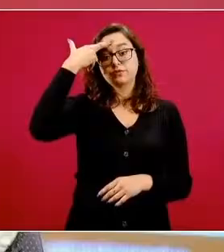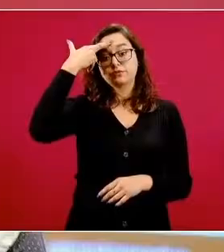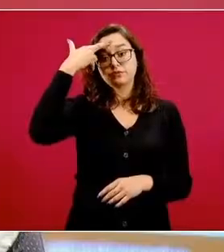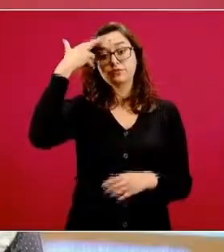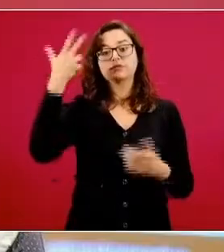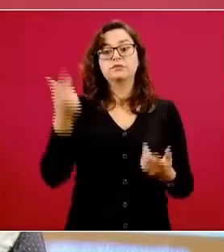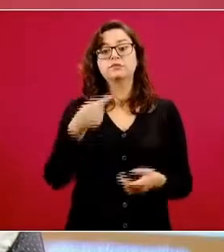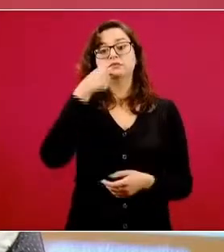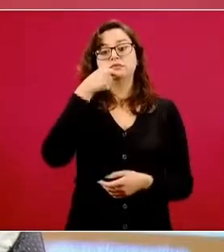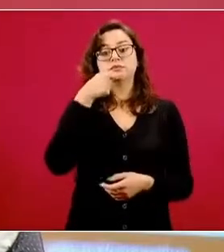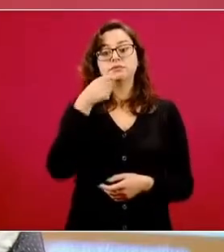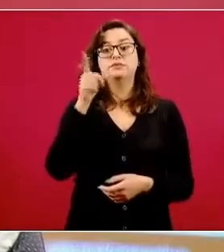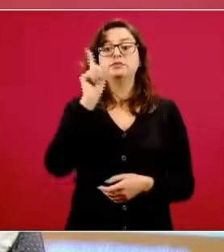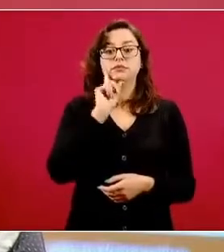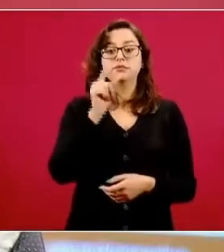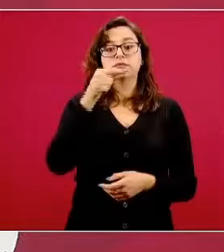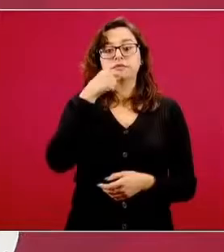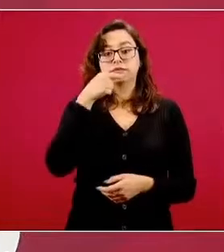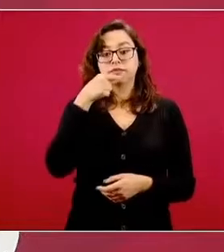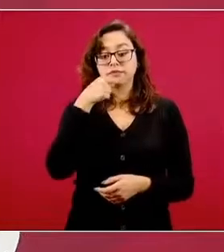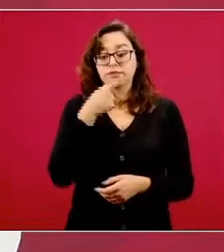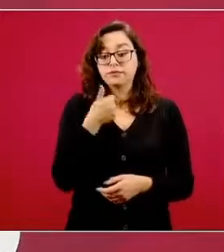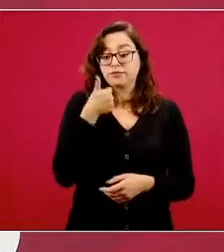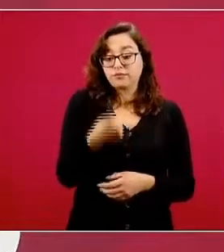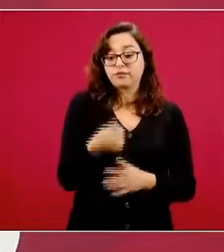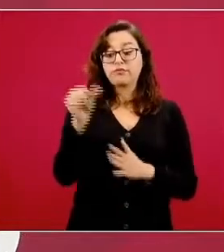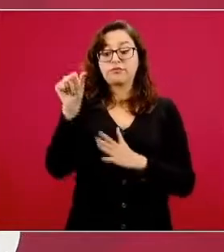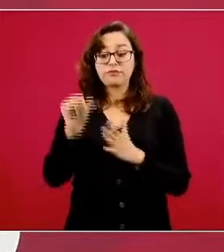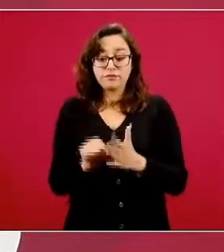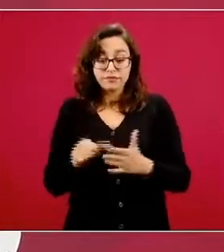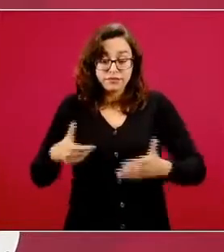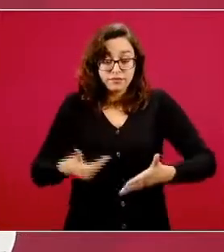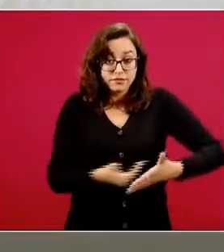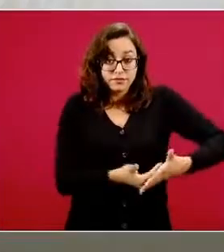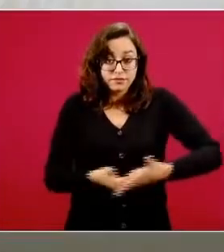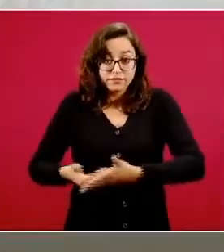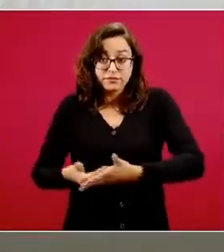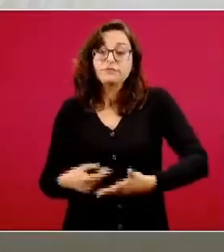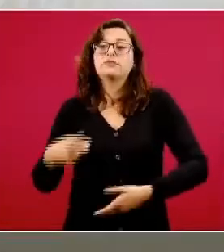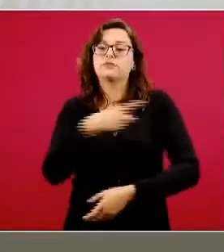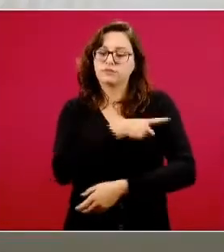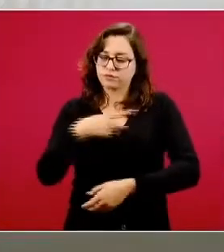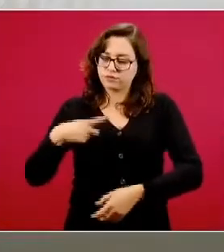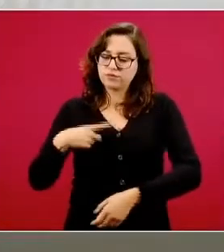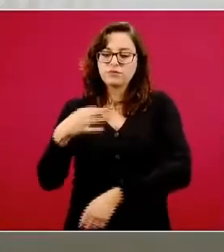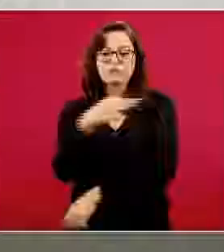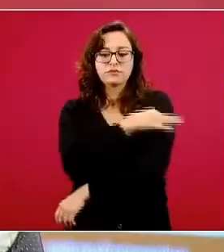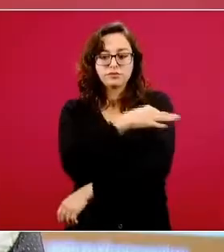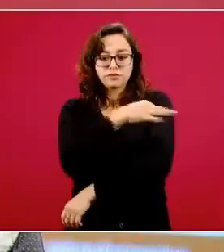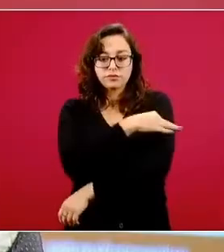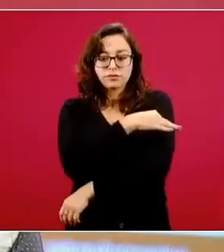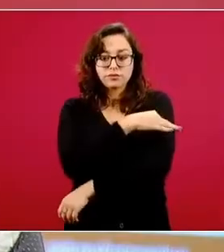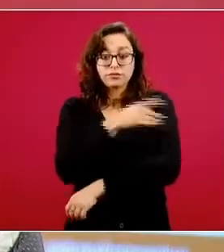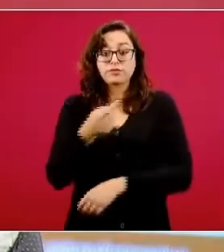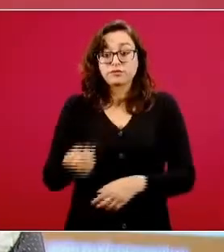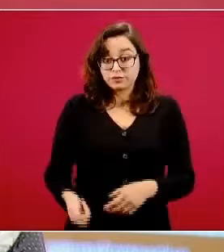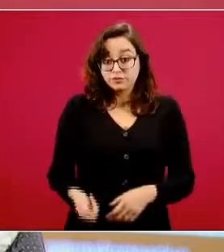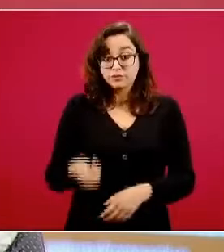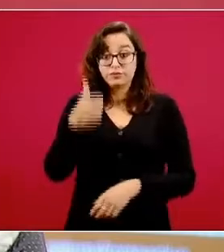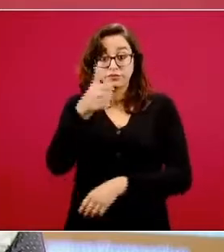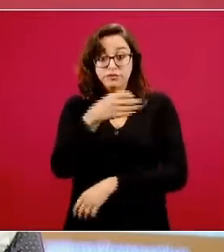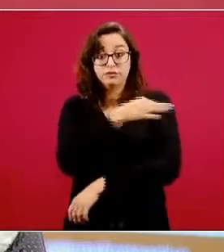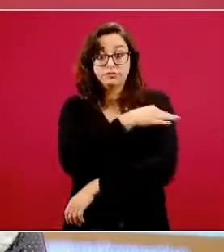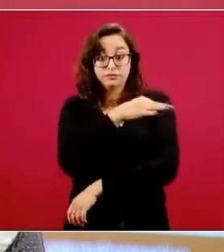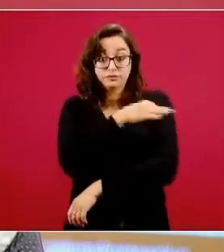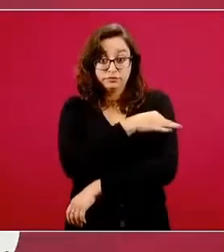y las niñas que acaban de cumplir 6 meses ya se la pueden aplicar, y de hecho, si es la primera vez que se les vacuna,